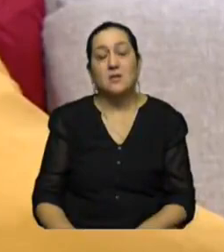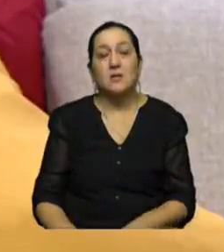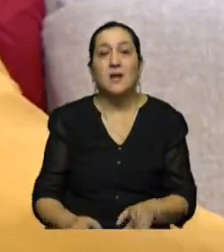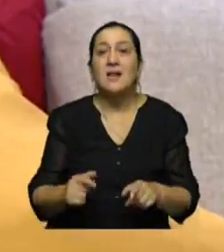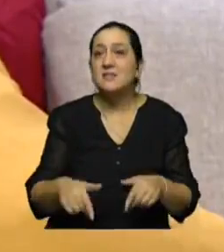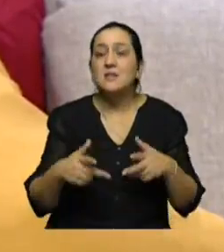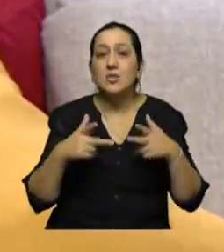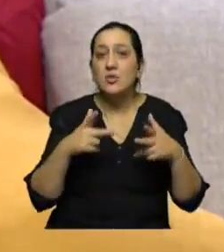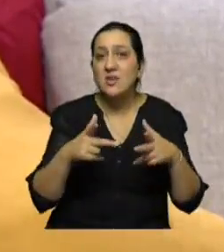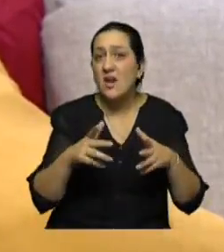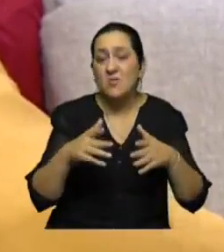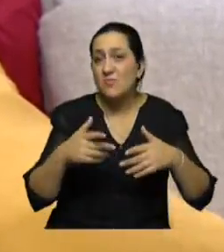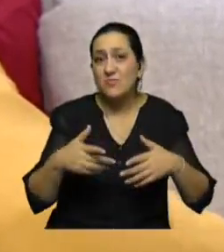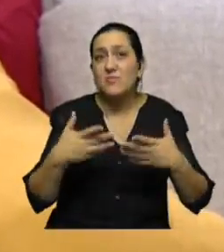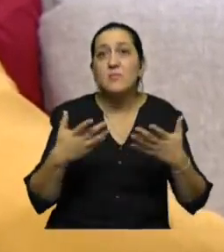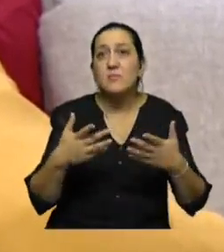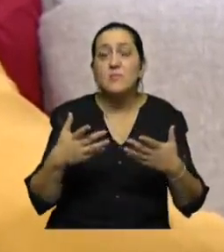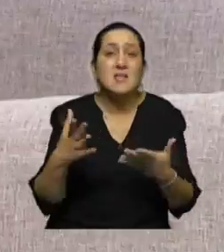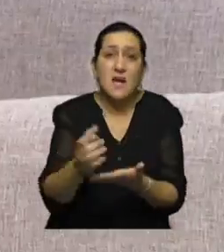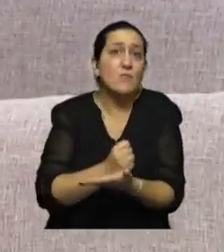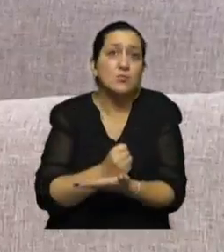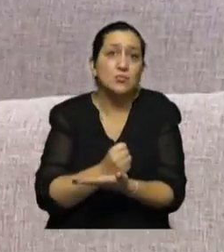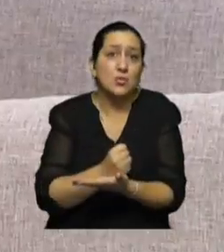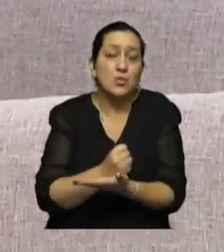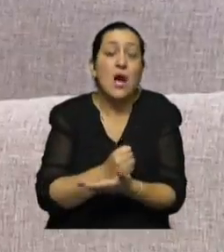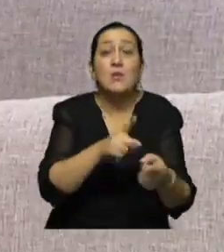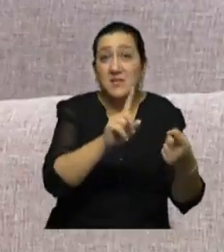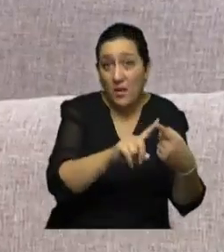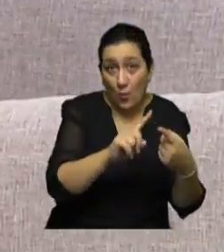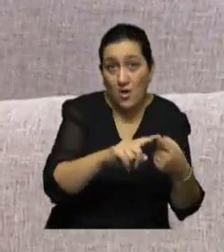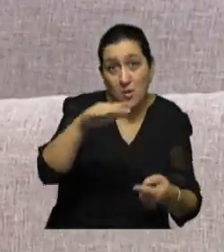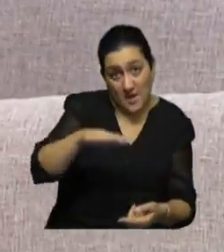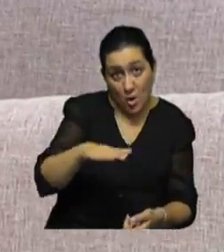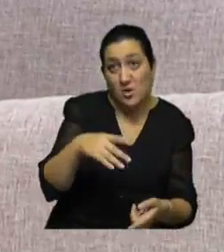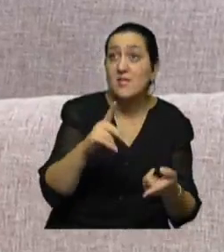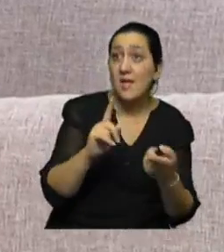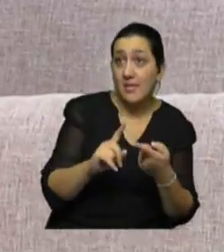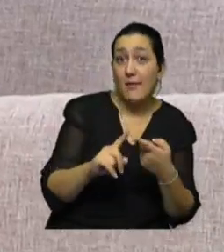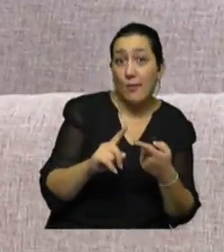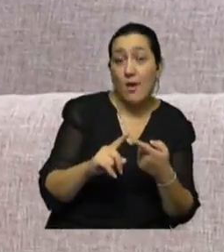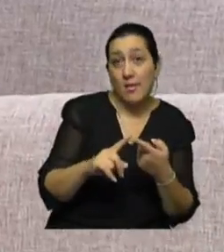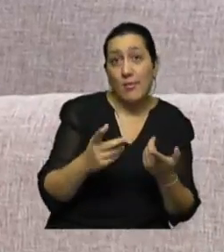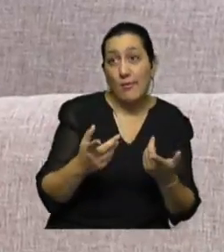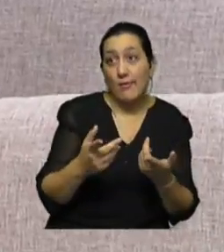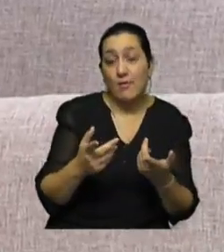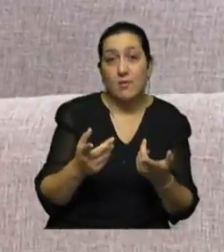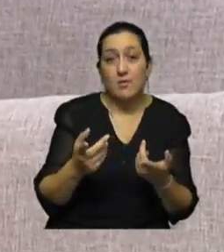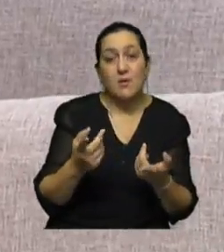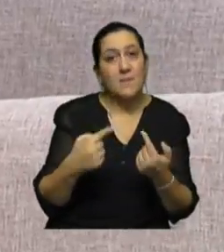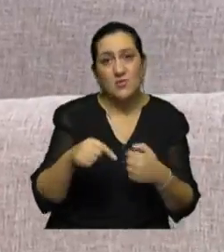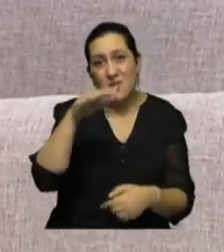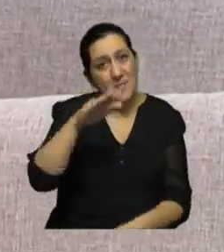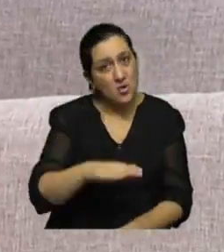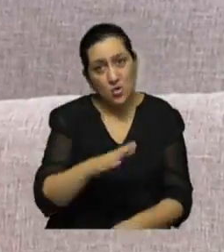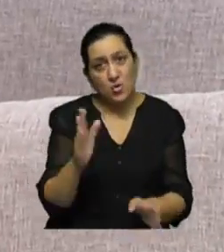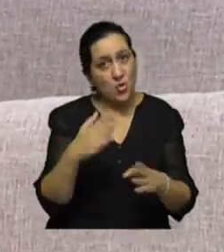diga, es abuso. Y con consentimiento, por más que tenga el consentimiento de un adulto de un menor de 18